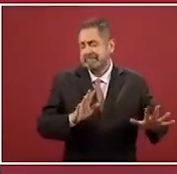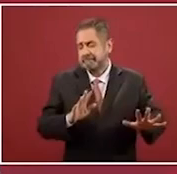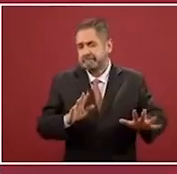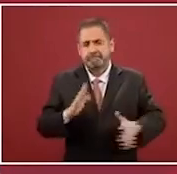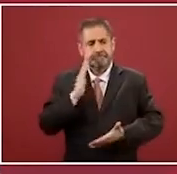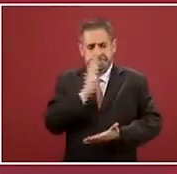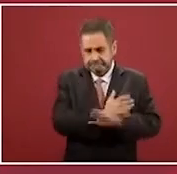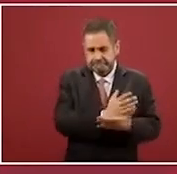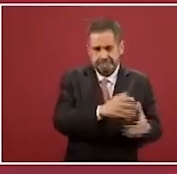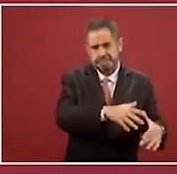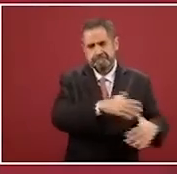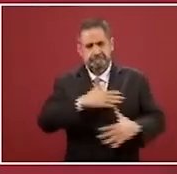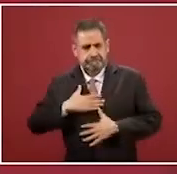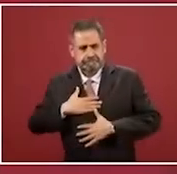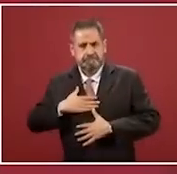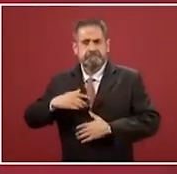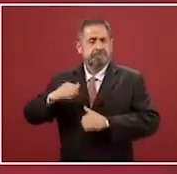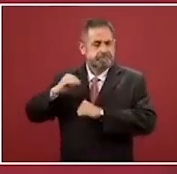Ahora